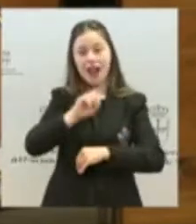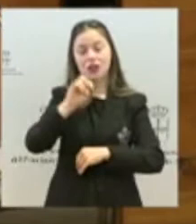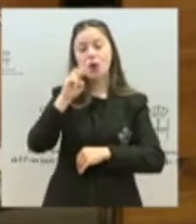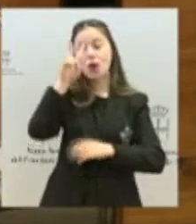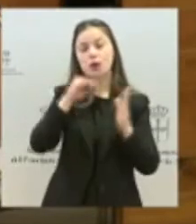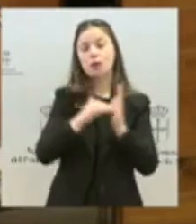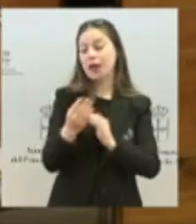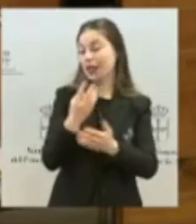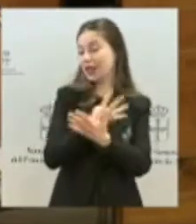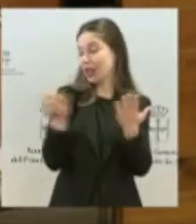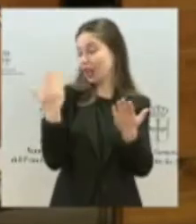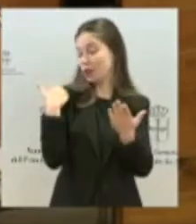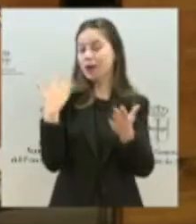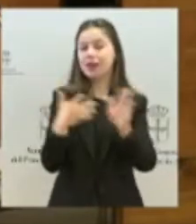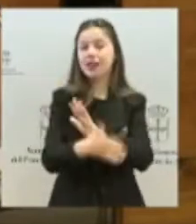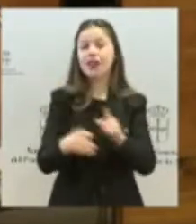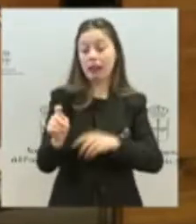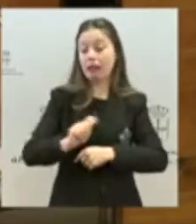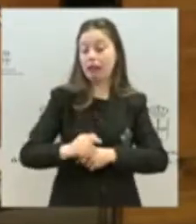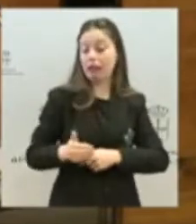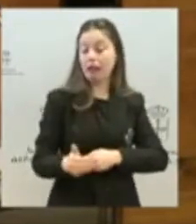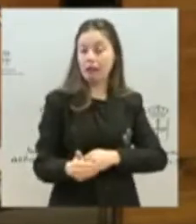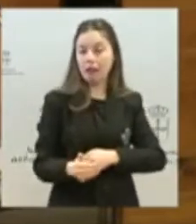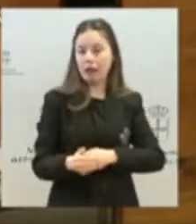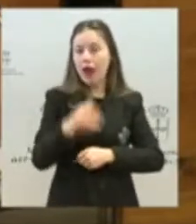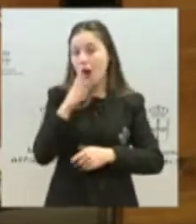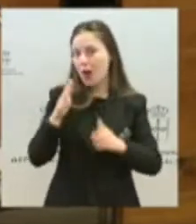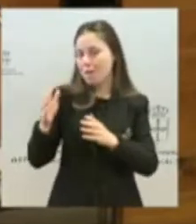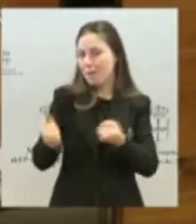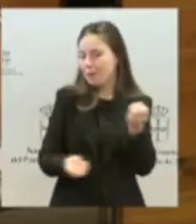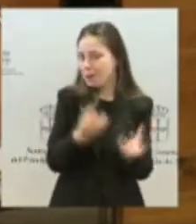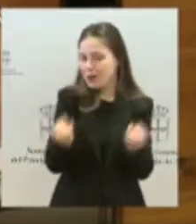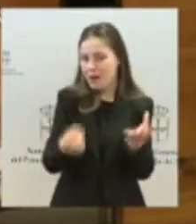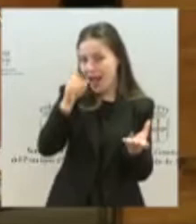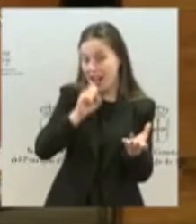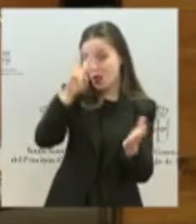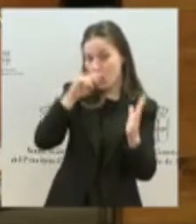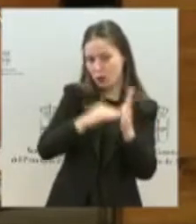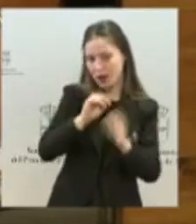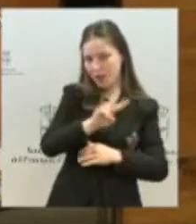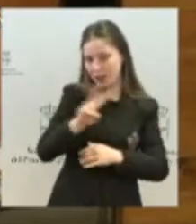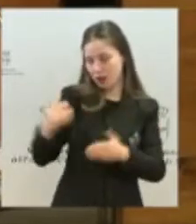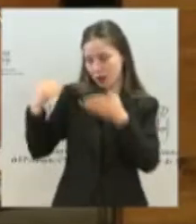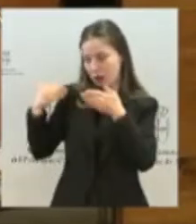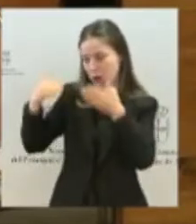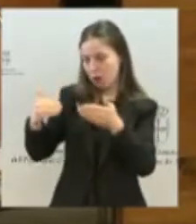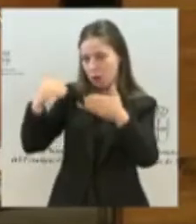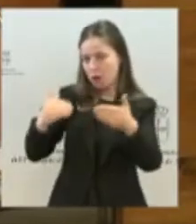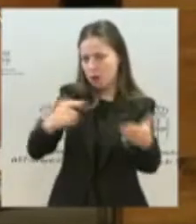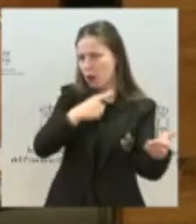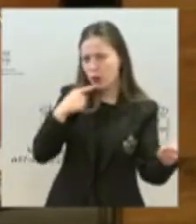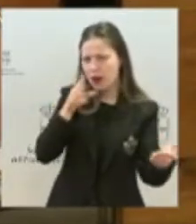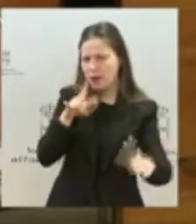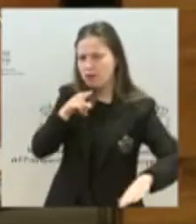meses y ya estamos en la primavera de 2022. Los retrasos duelen, pero los engaños más todavía. La gente